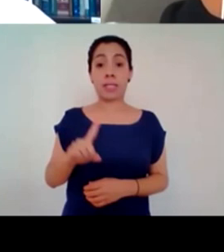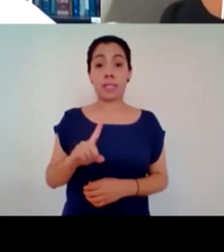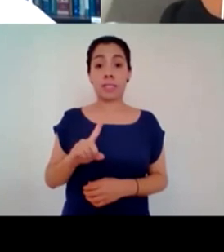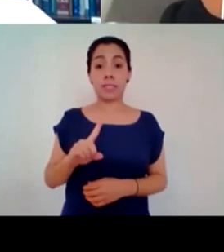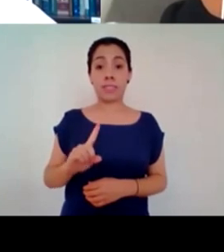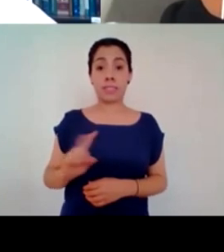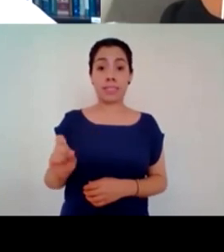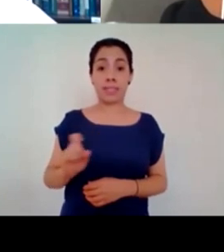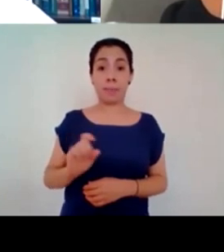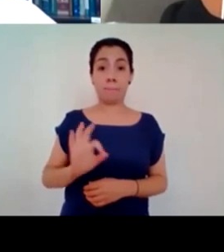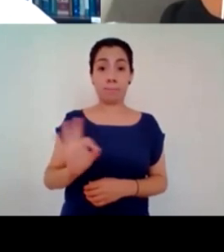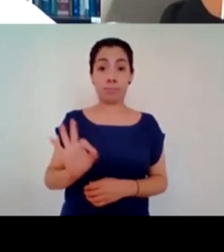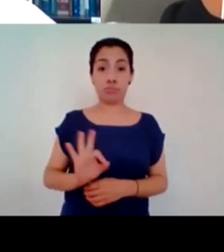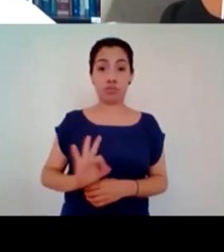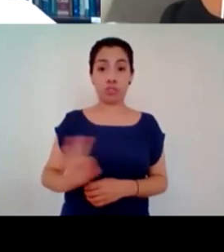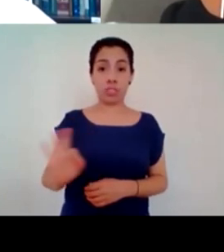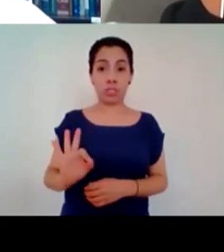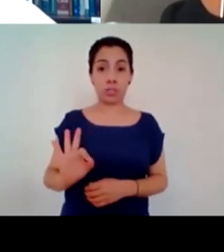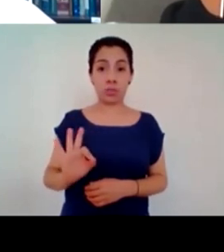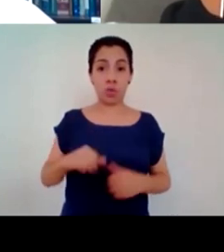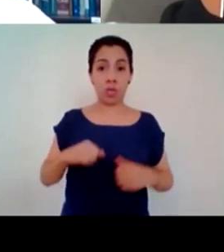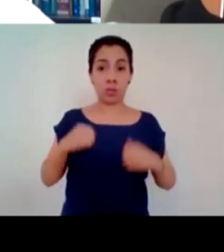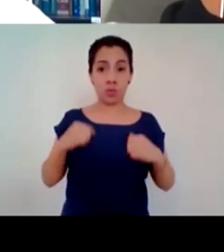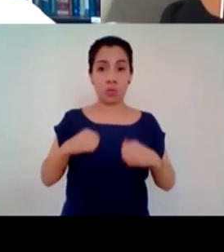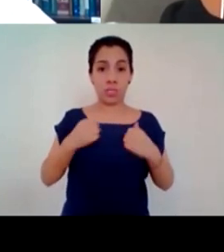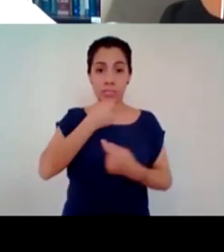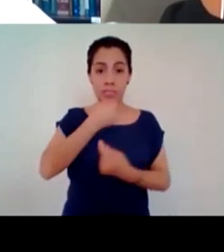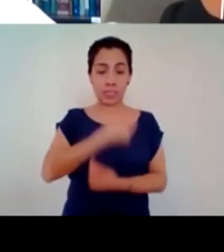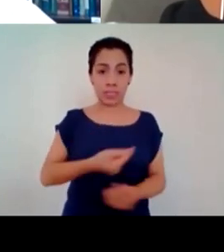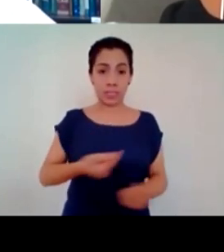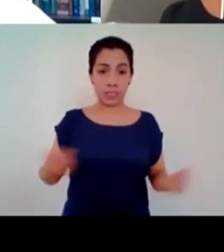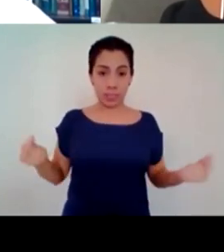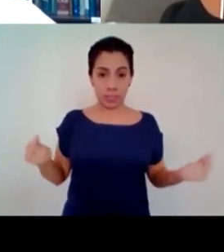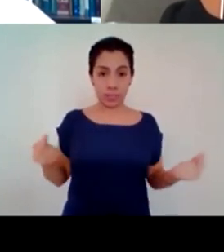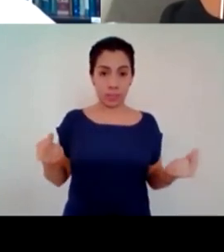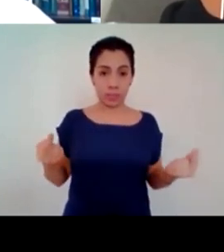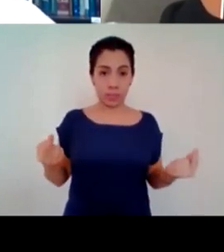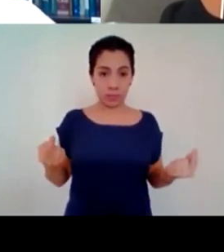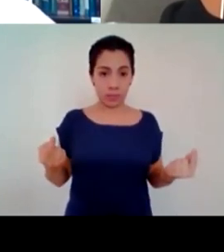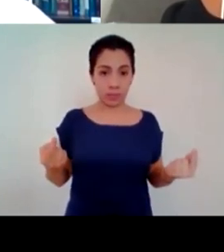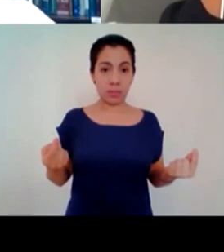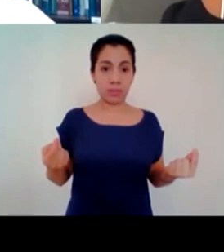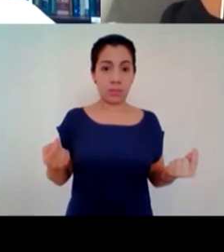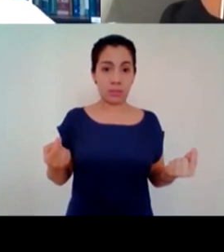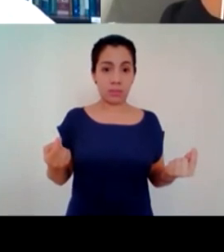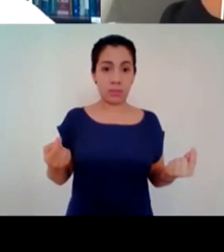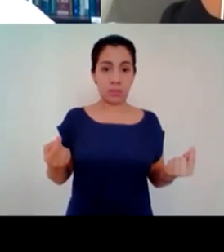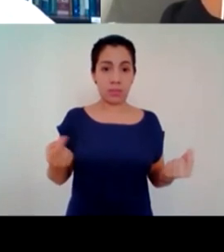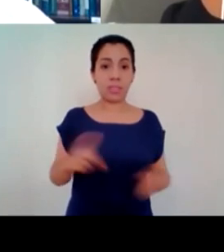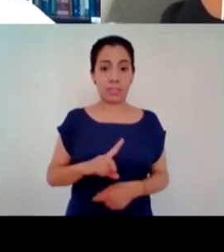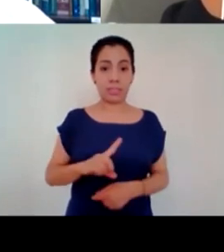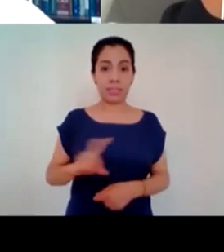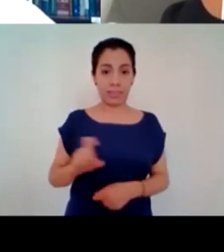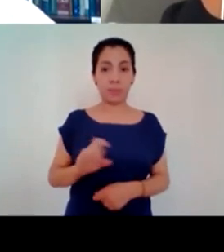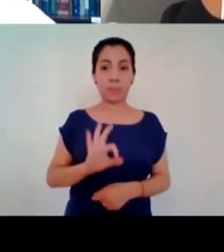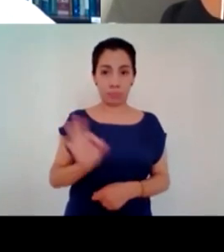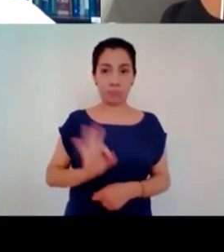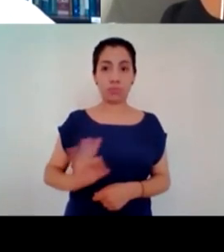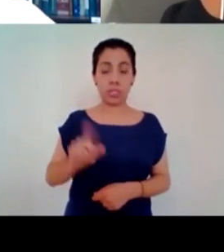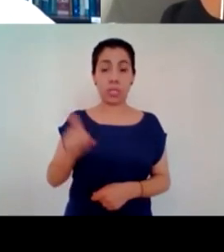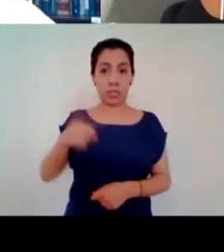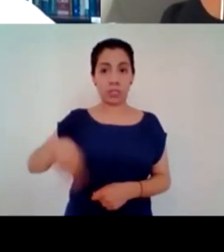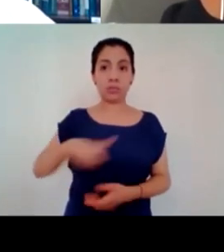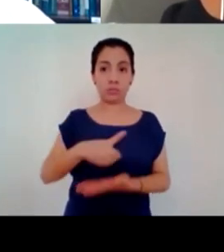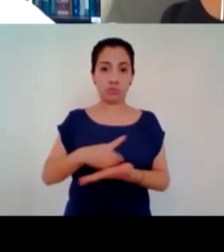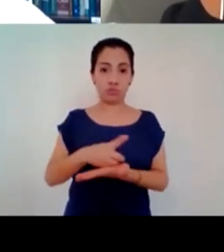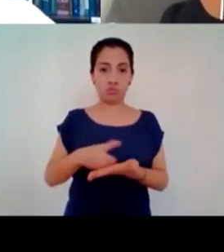nuestros adolescentes y niños han consumido o consumirán alguna, o sea, dijiste 100%. Es 100%. El 100%. No tenemos